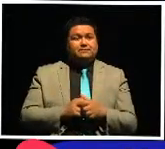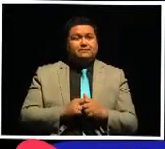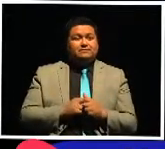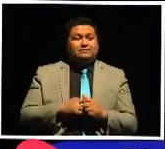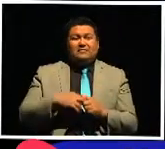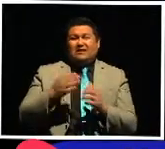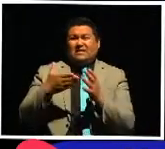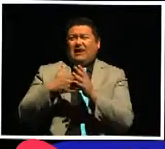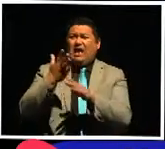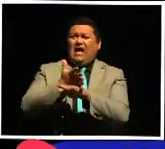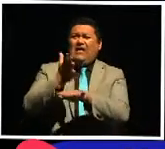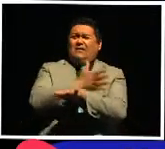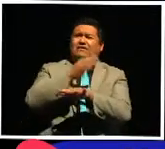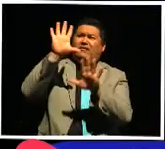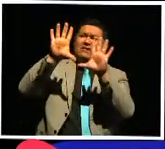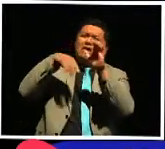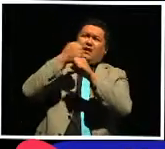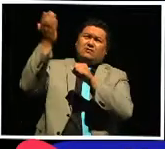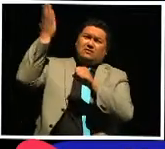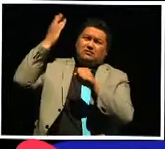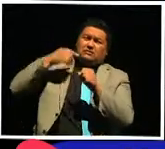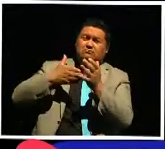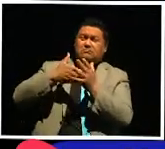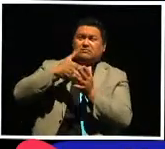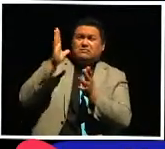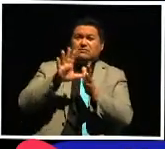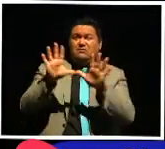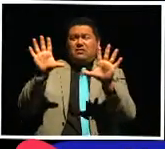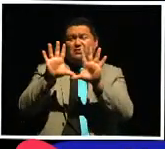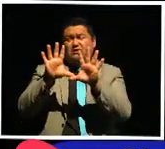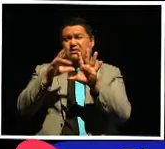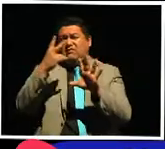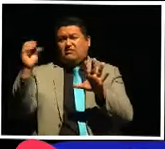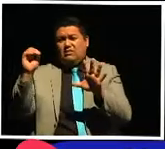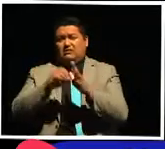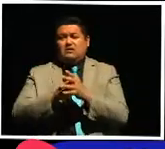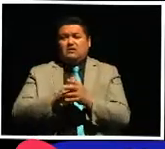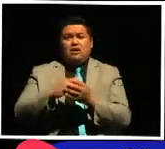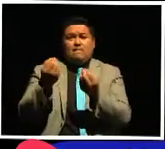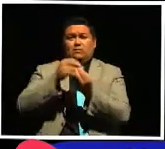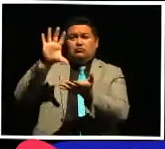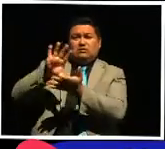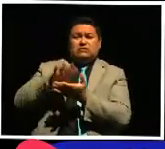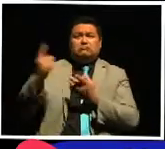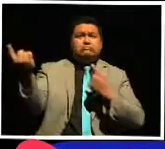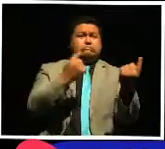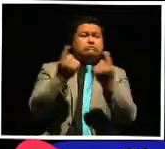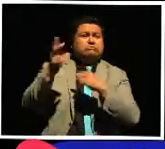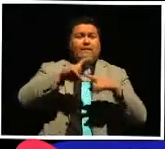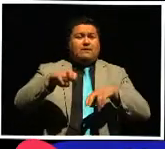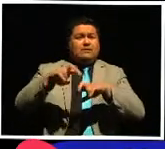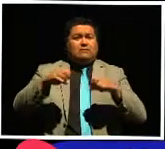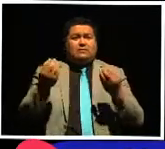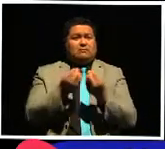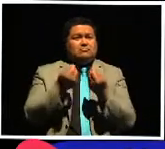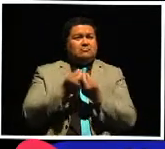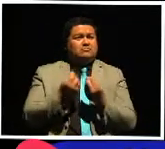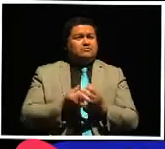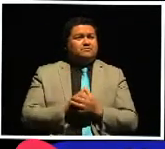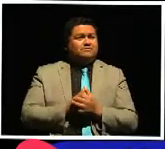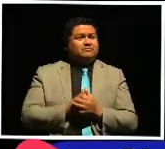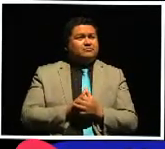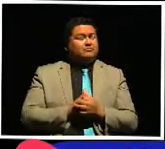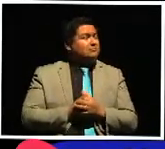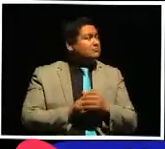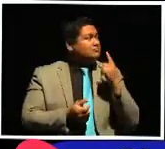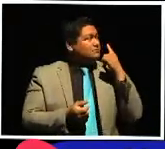20, hace 10 años, y ahora somos 200 de más de 20 países, y muchos institutos. No